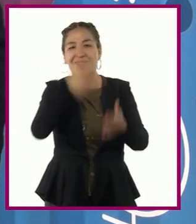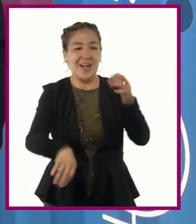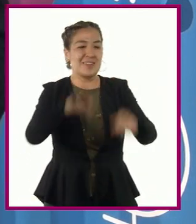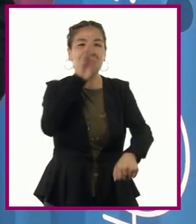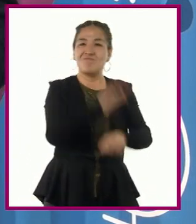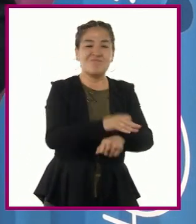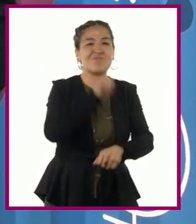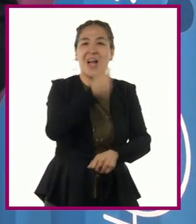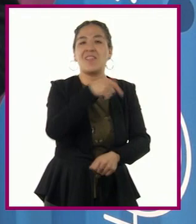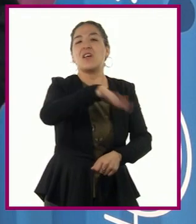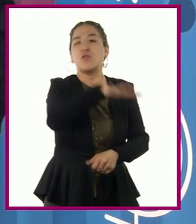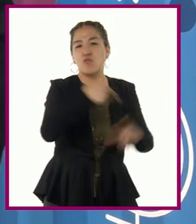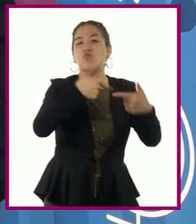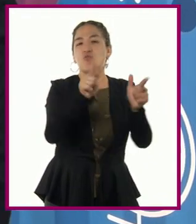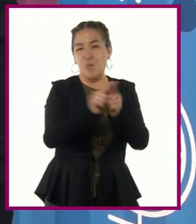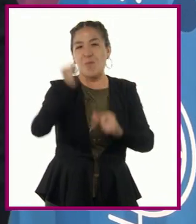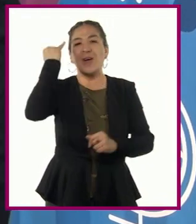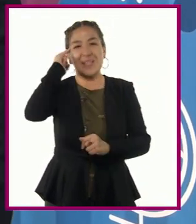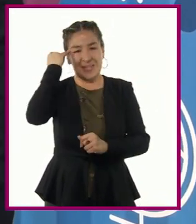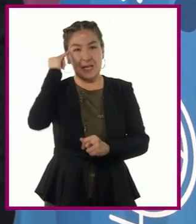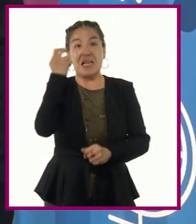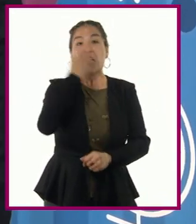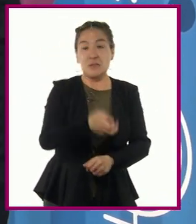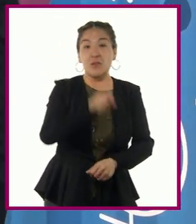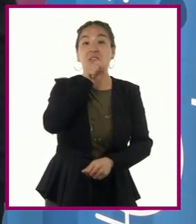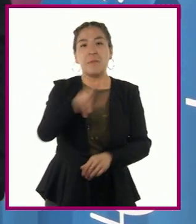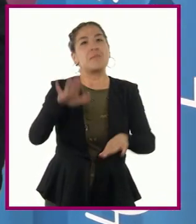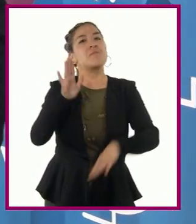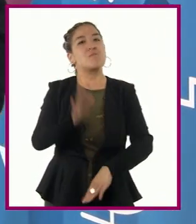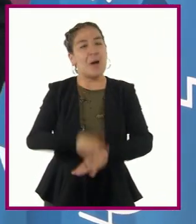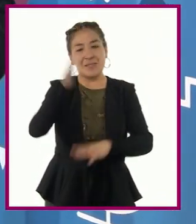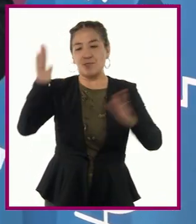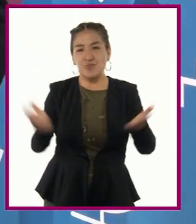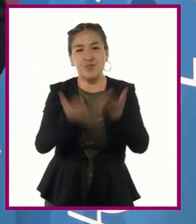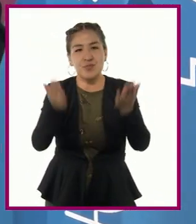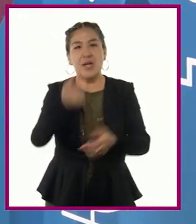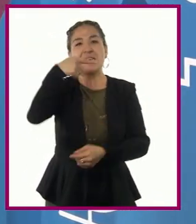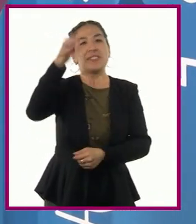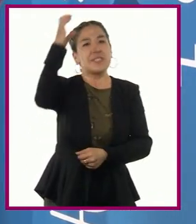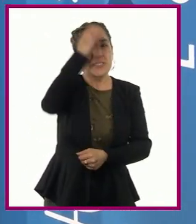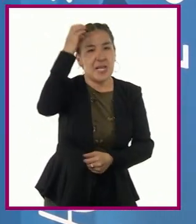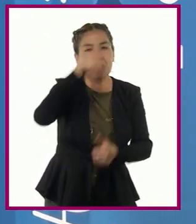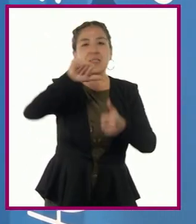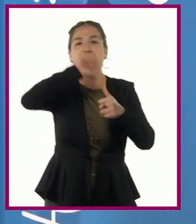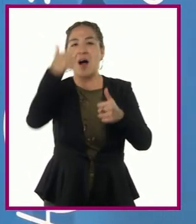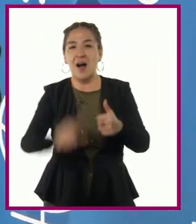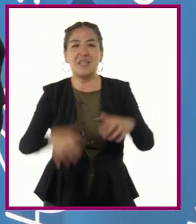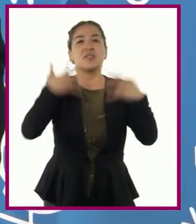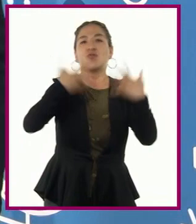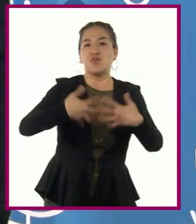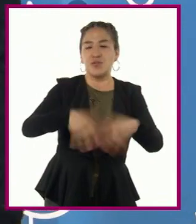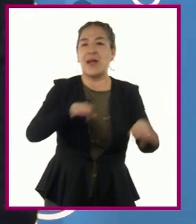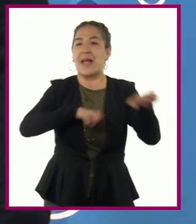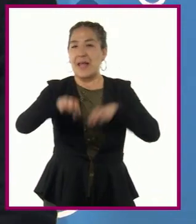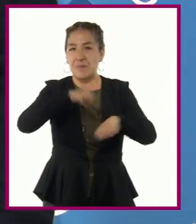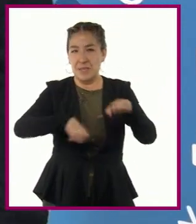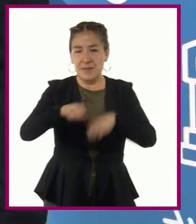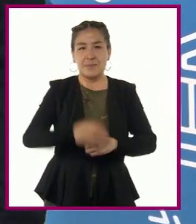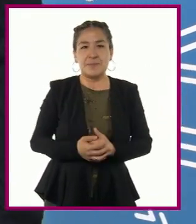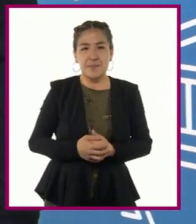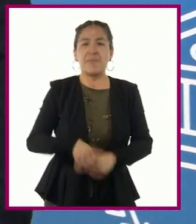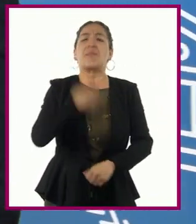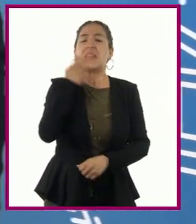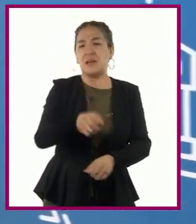indígena. Además, impulsaron las ciencias, las artes y la industria. Aunque desde inicios del